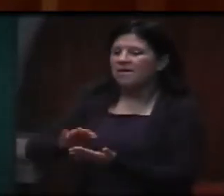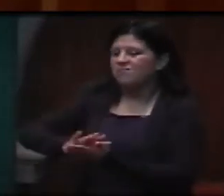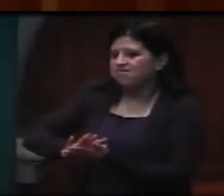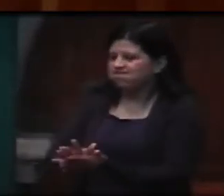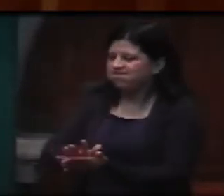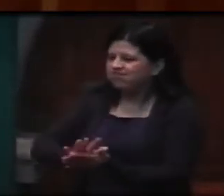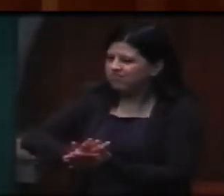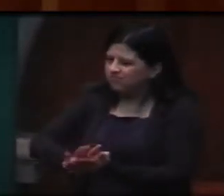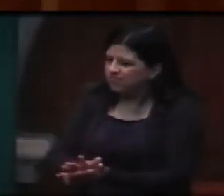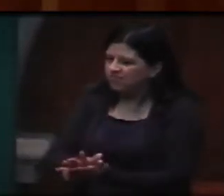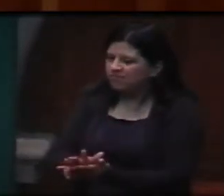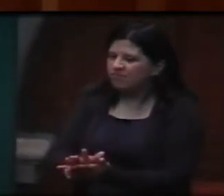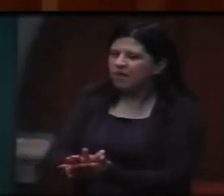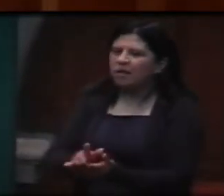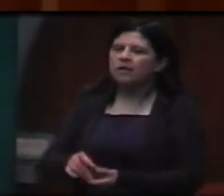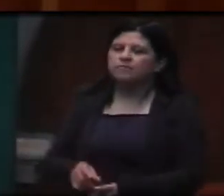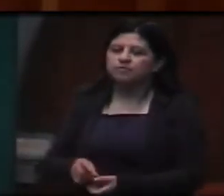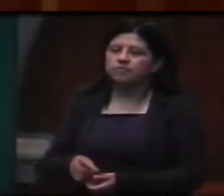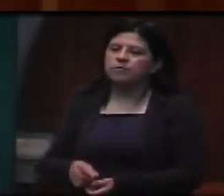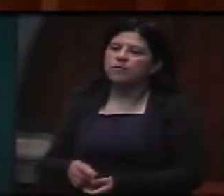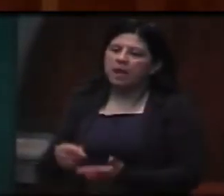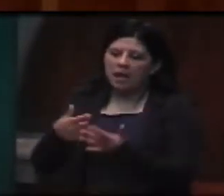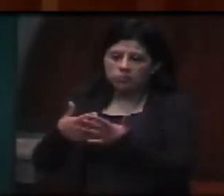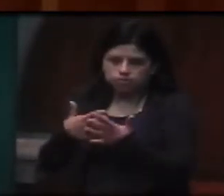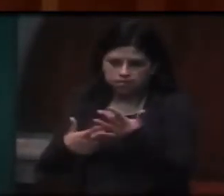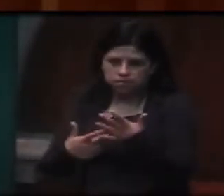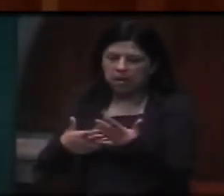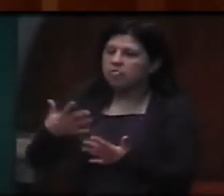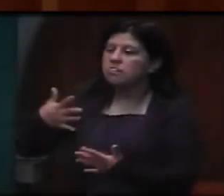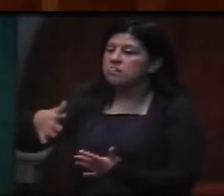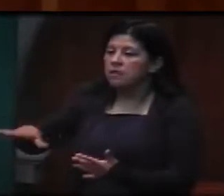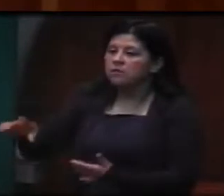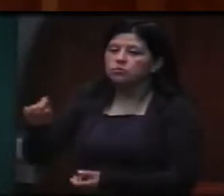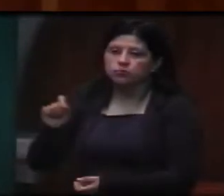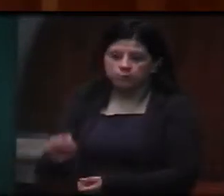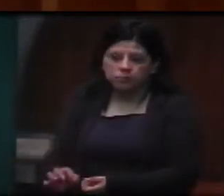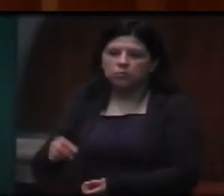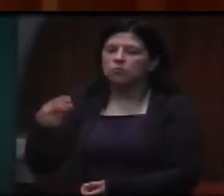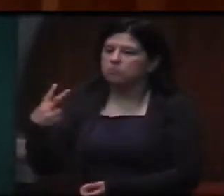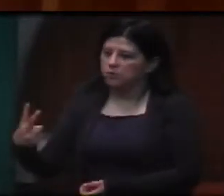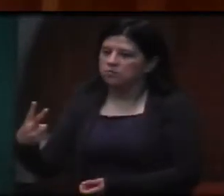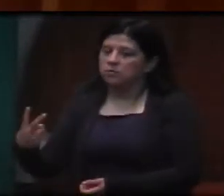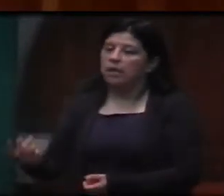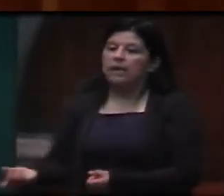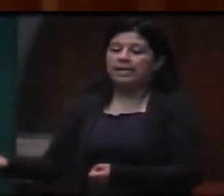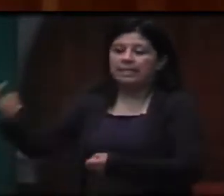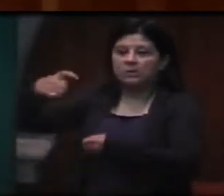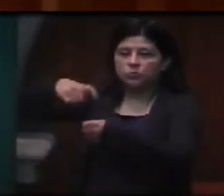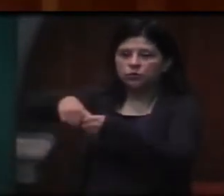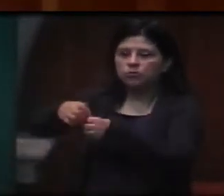10.2 la importancia de promover la inclusión social